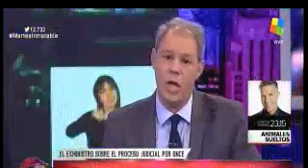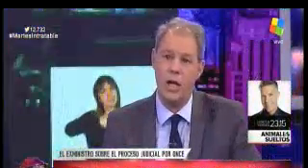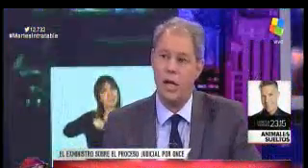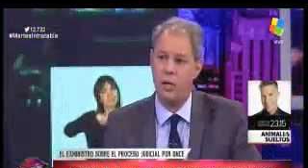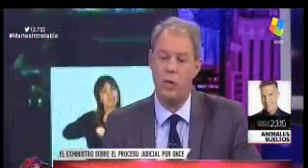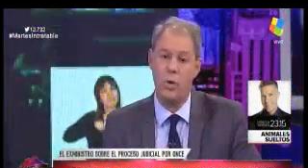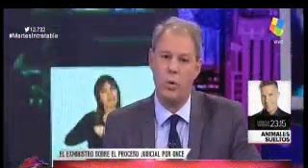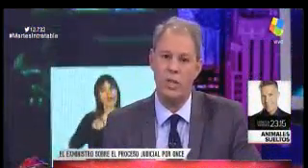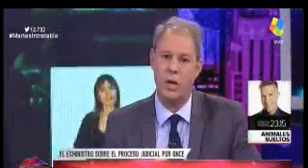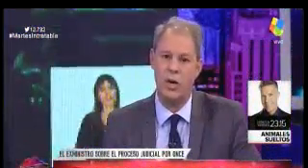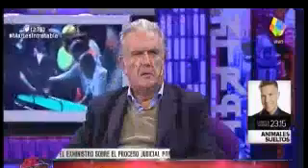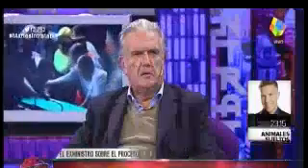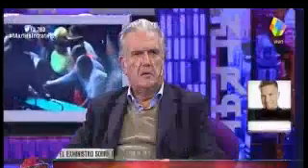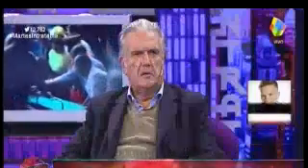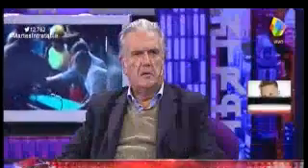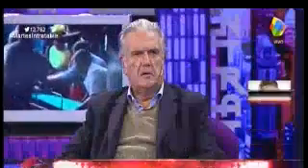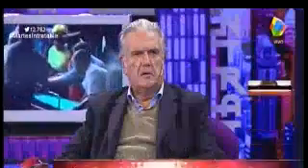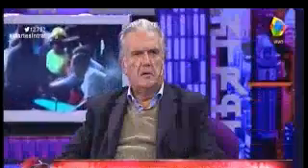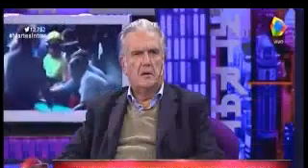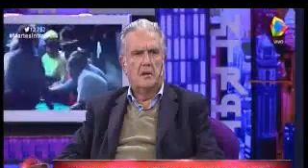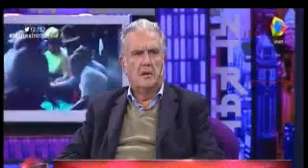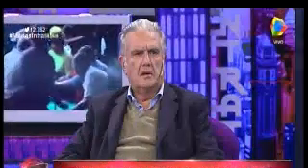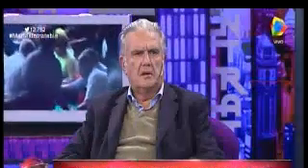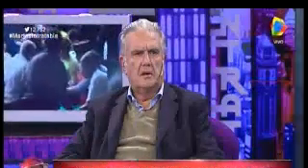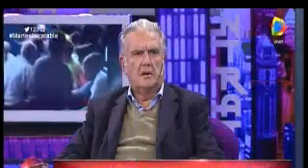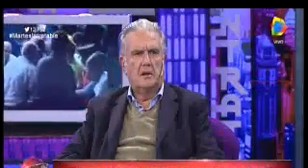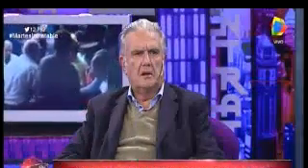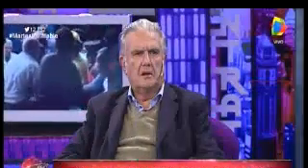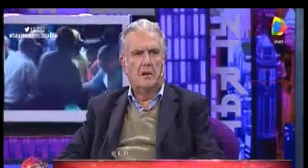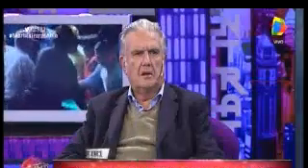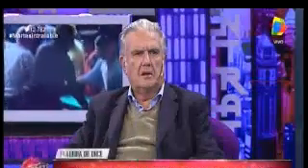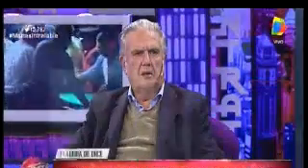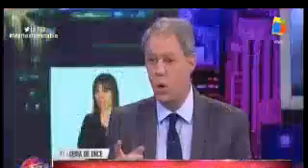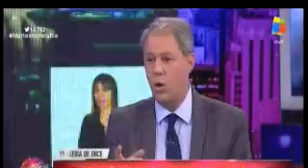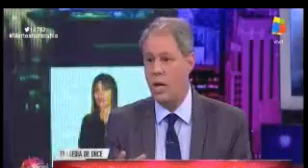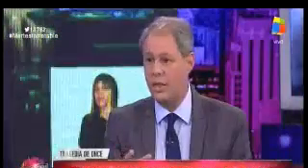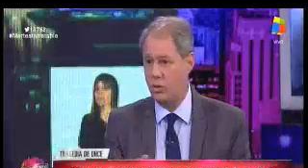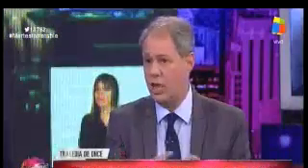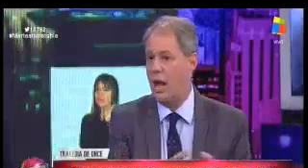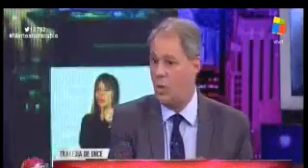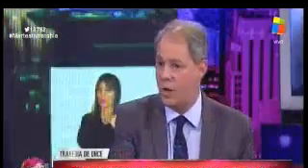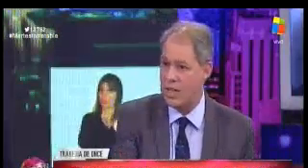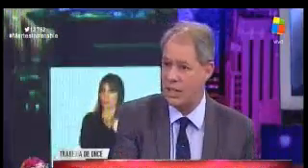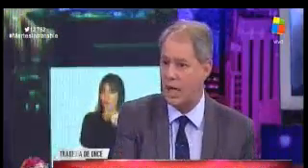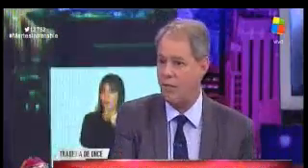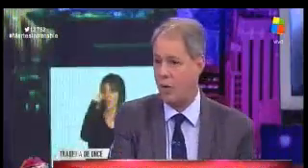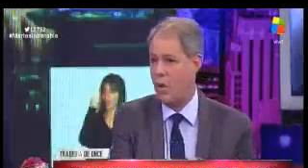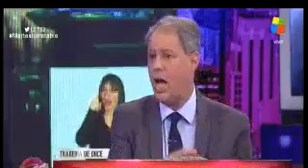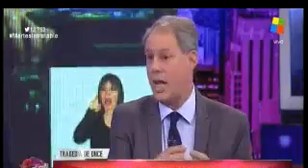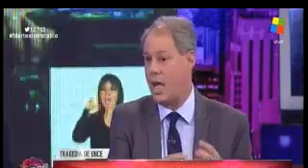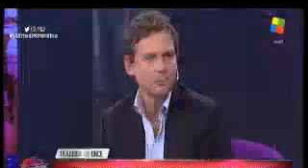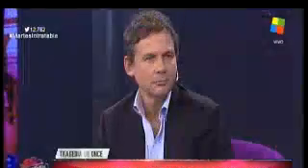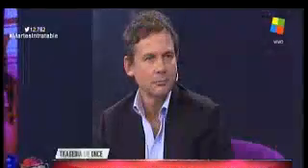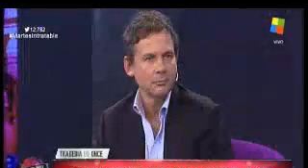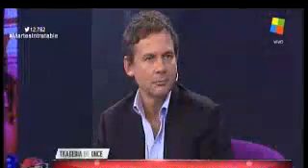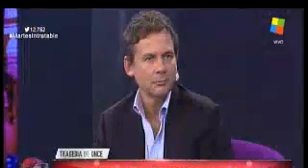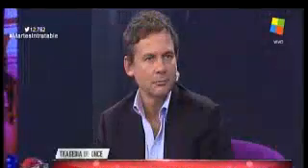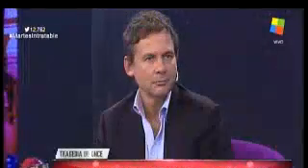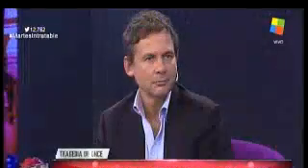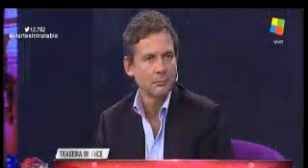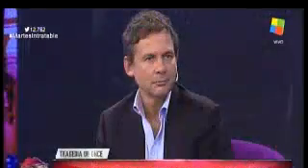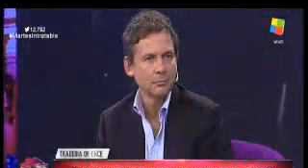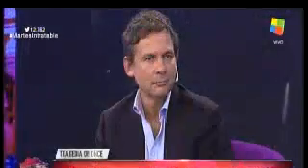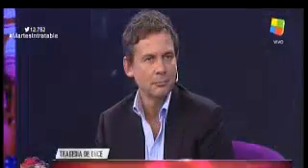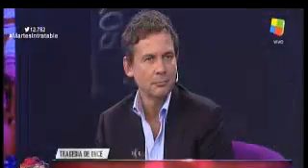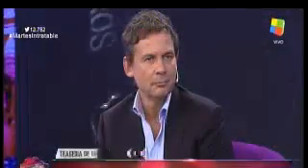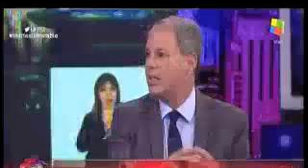chatarra ferroviaria. Recordemos, el juez Ercolini dijo esta investigación está cerrada, que tiene vínculo con esto. O sea, la compra de chatarra ferroviaria, mientras se